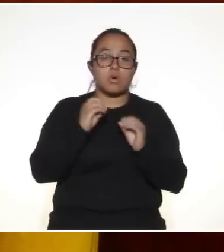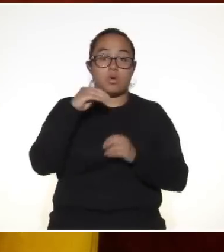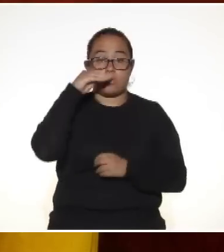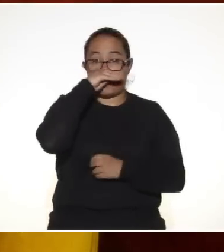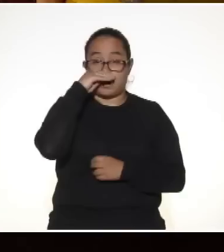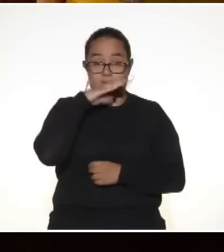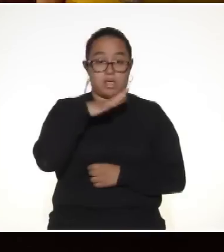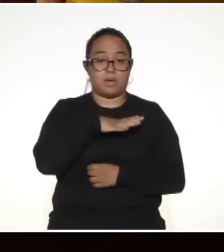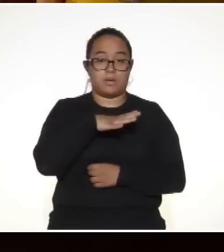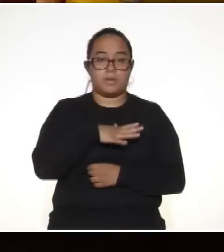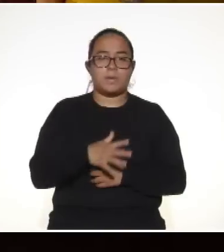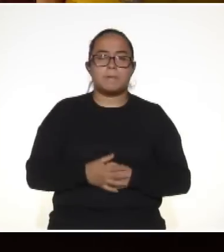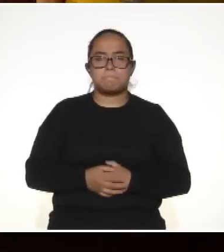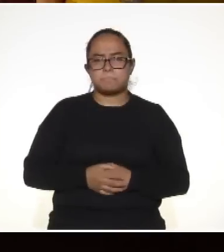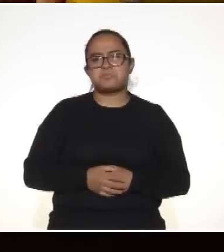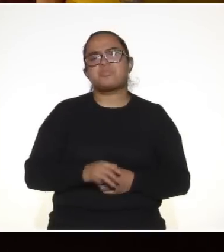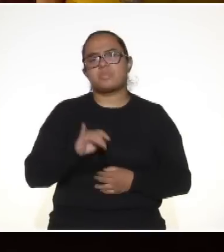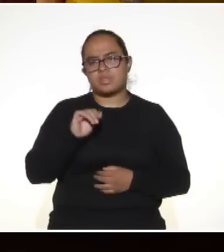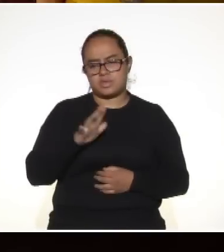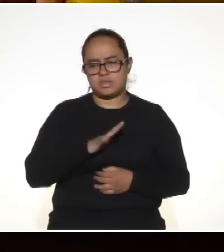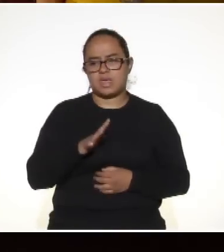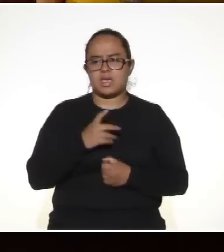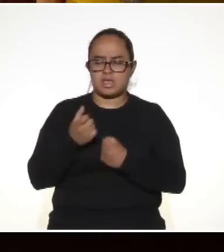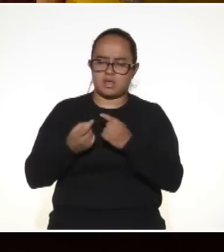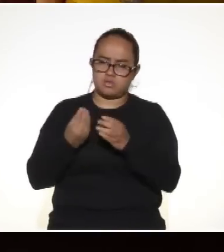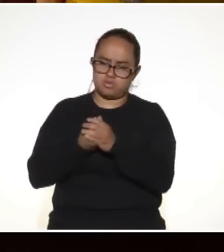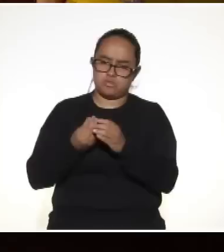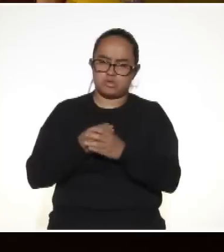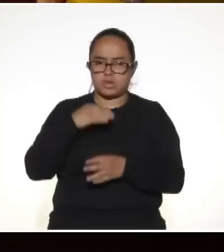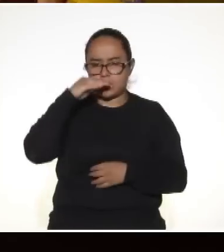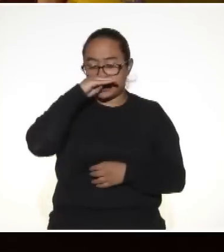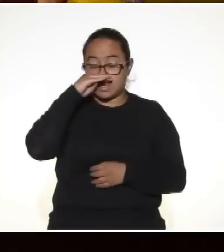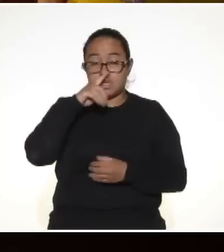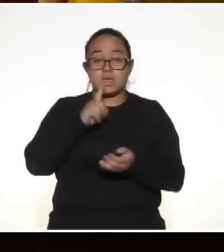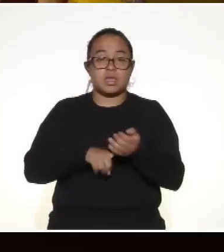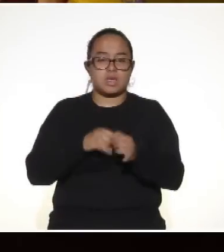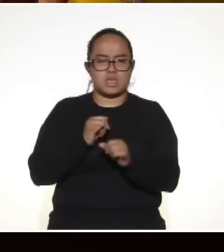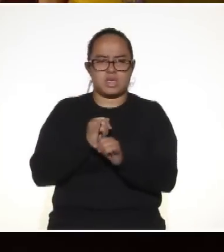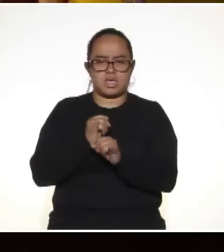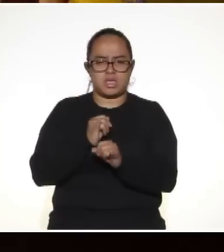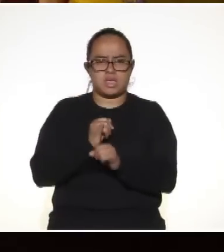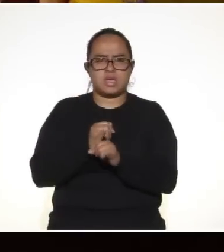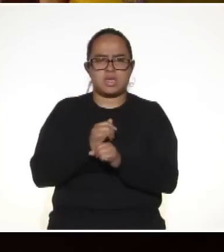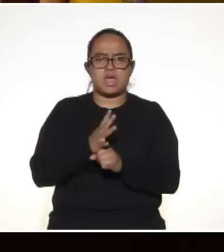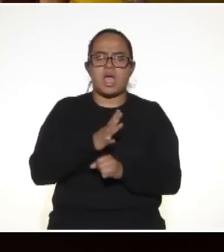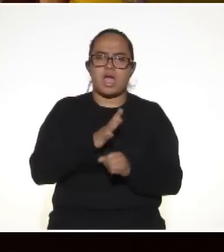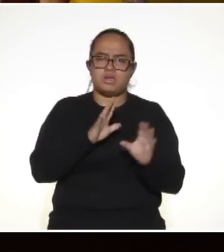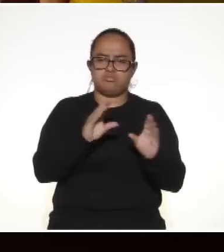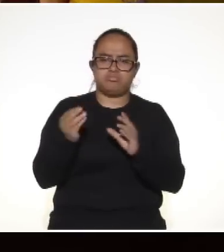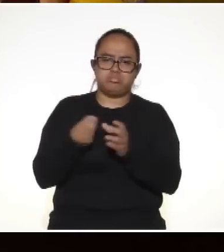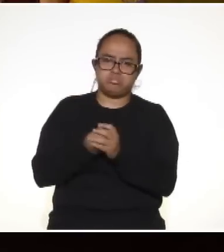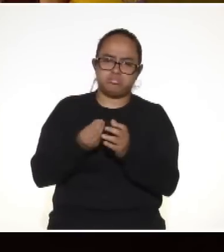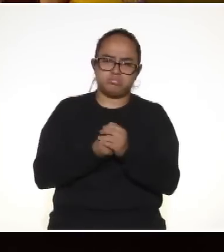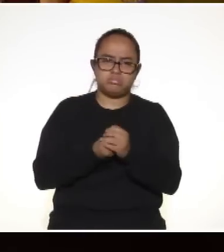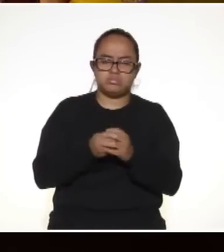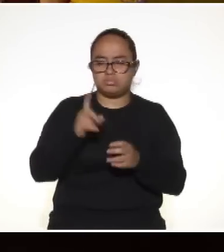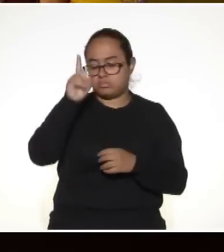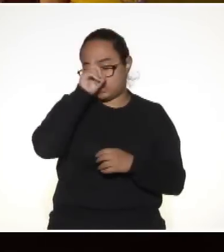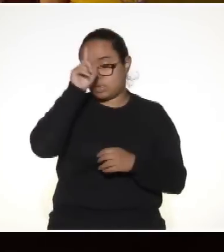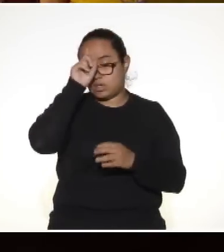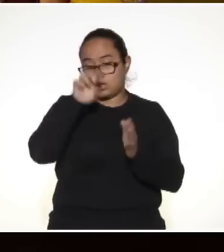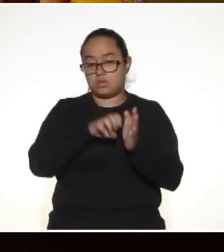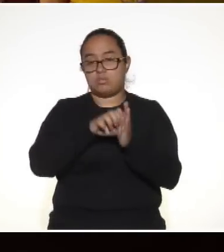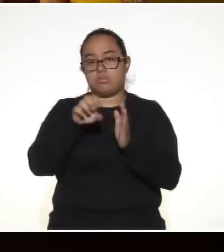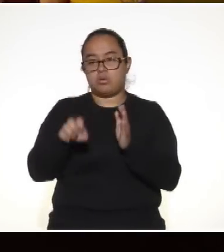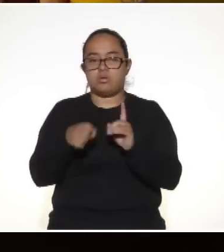gratuito? Sí hay cursos gratuitos, incluso en internet se ofrece capacitación, recomendación, por ejemplo, ya